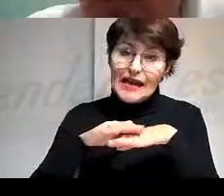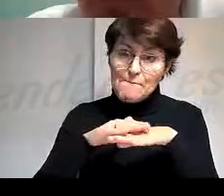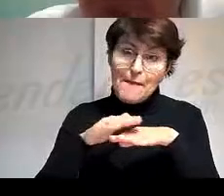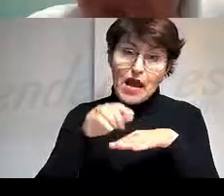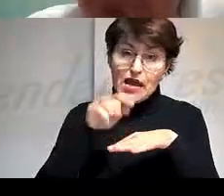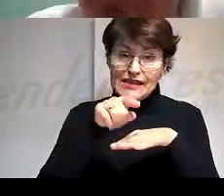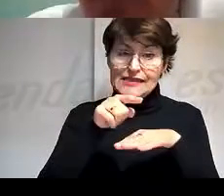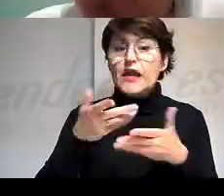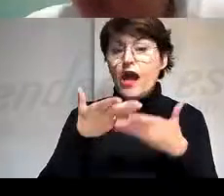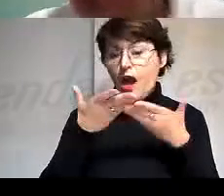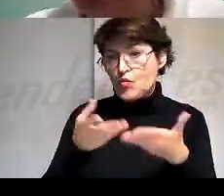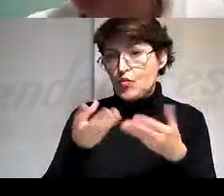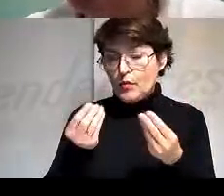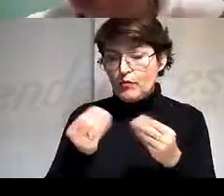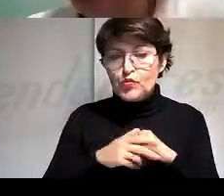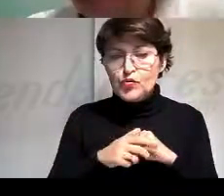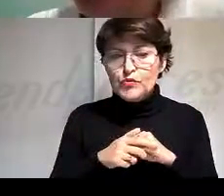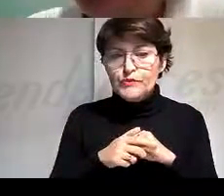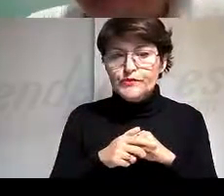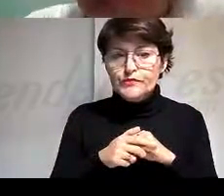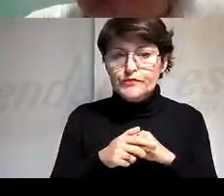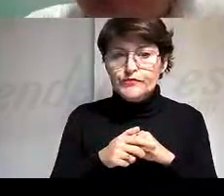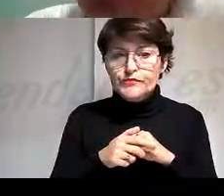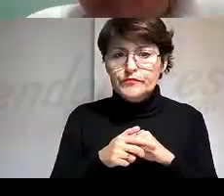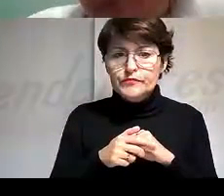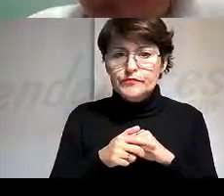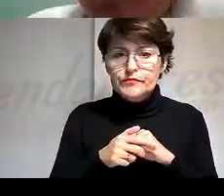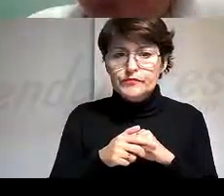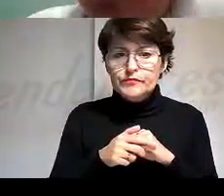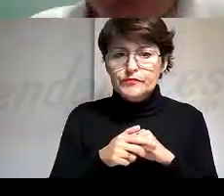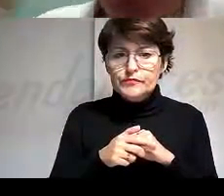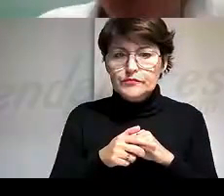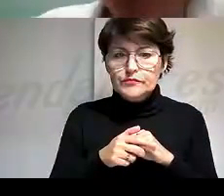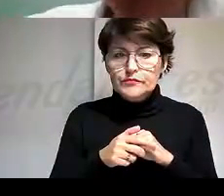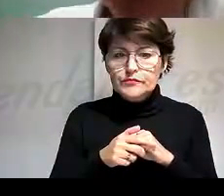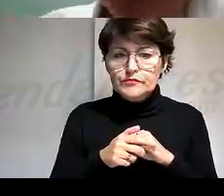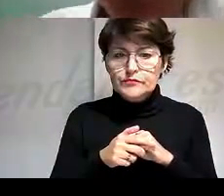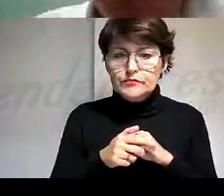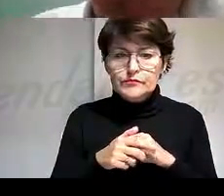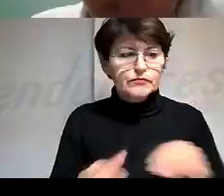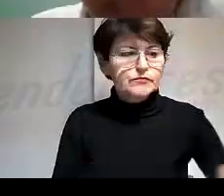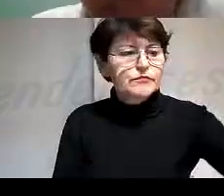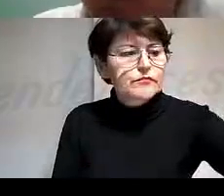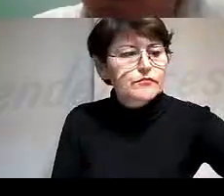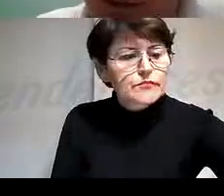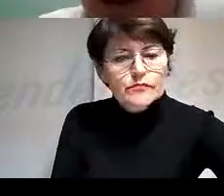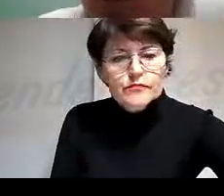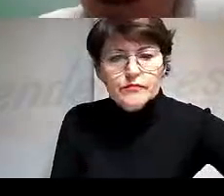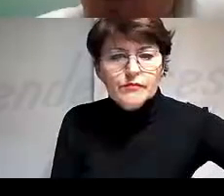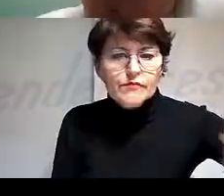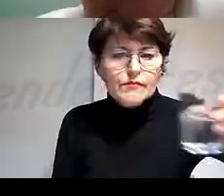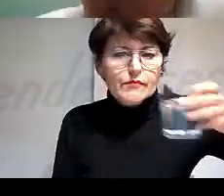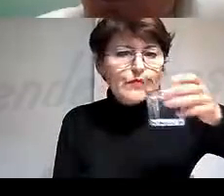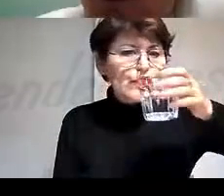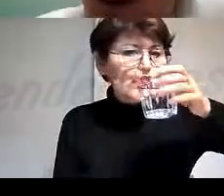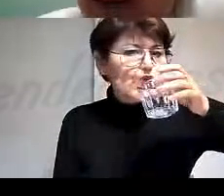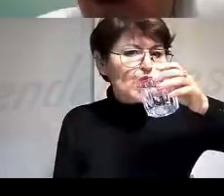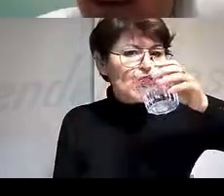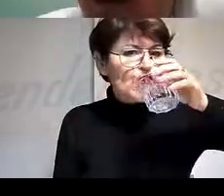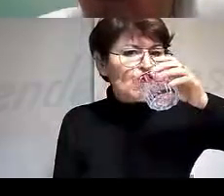pues podéis sustituir alguna de las cremas que damos nosotros en los centros de salud como antiinflamatorios. Probad con alguna de estas